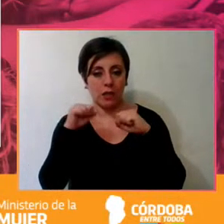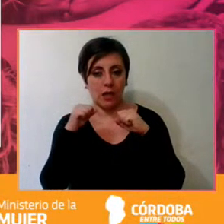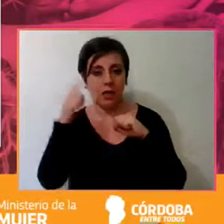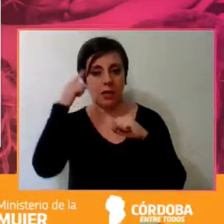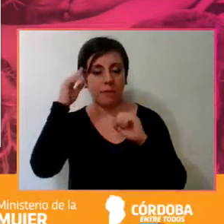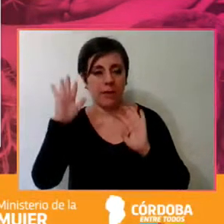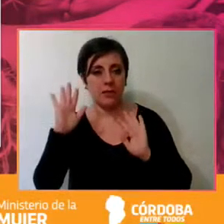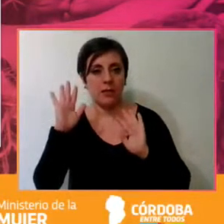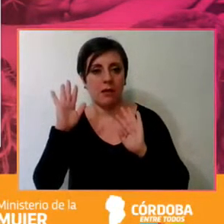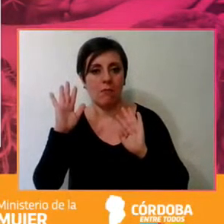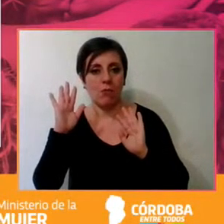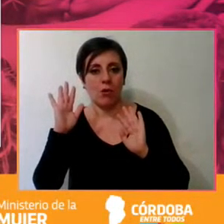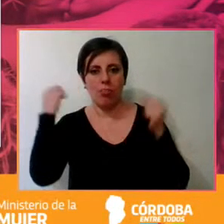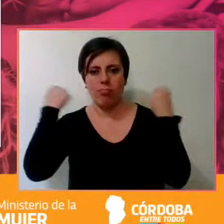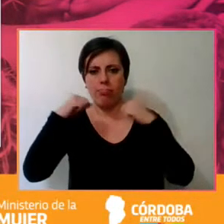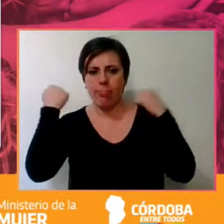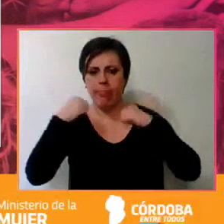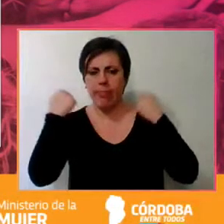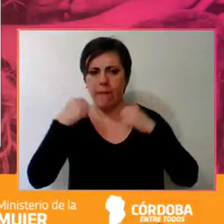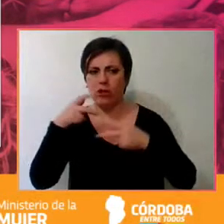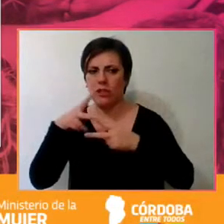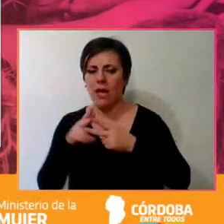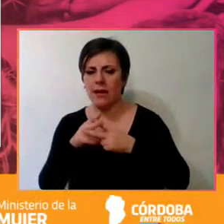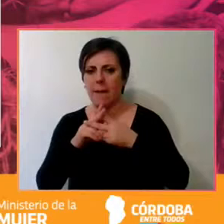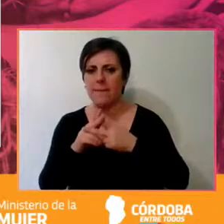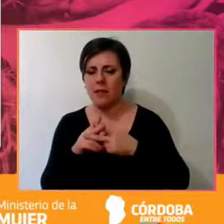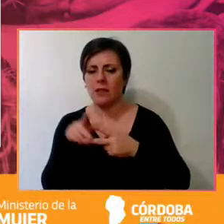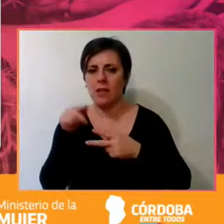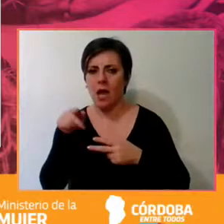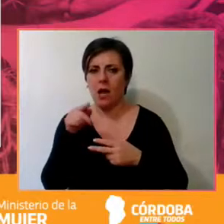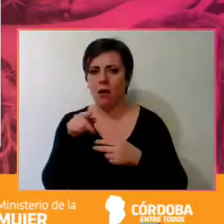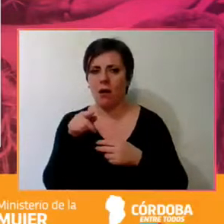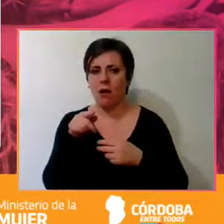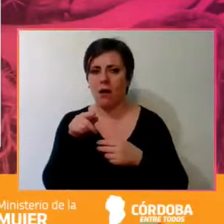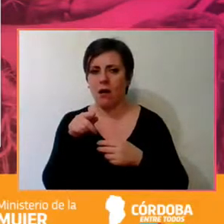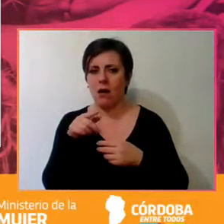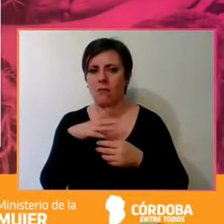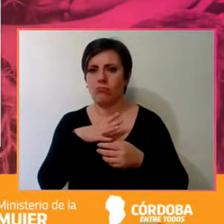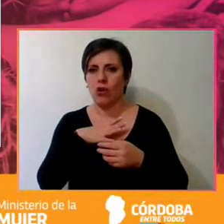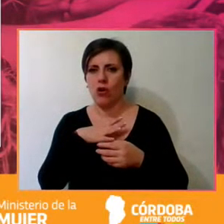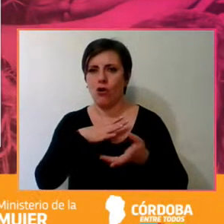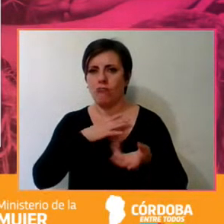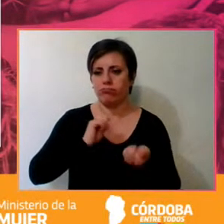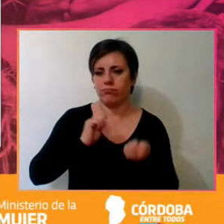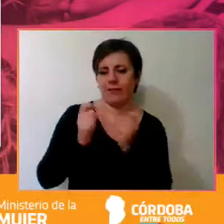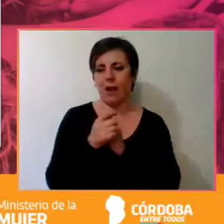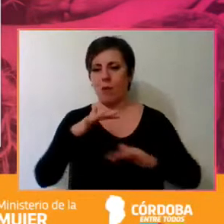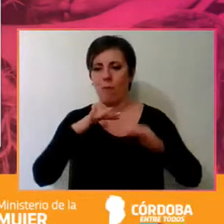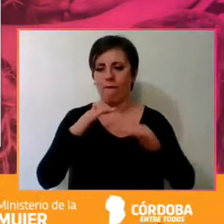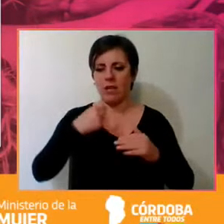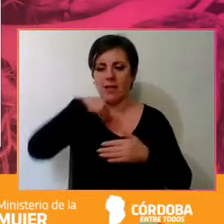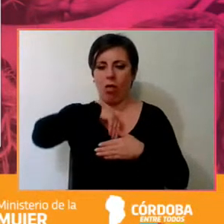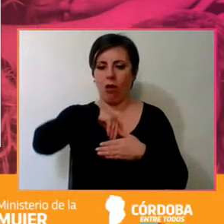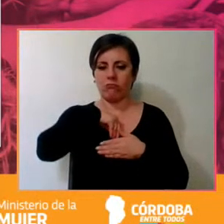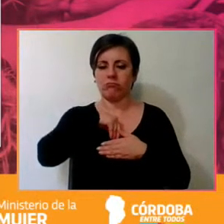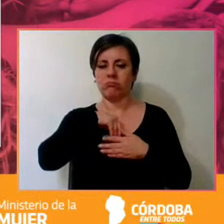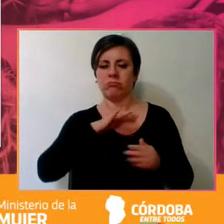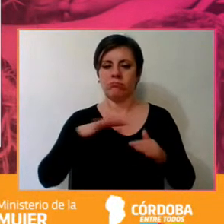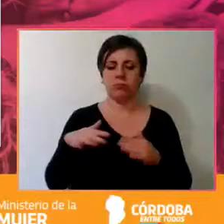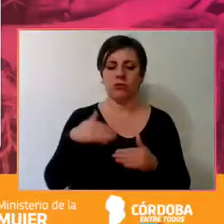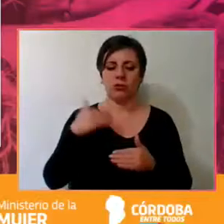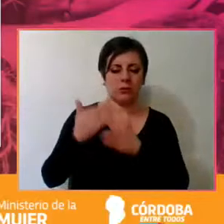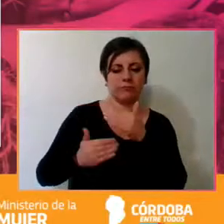que el deporte es una herramienta muy movilizadora de transformaciones, y entonces estamos desarrollando un